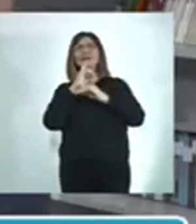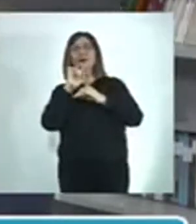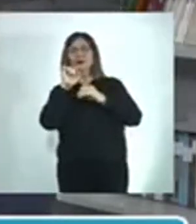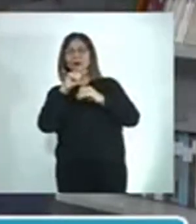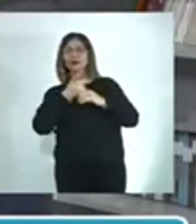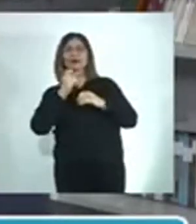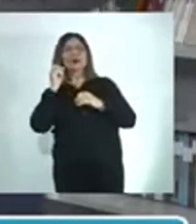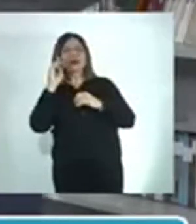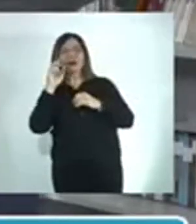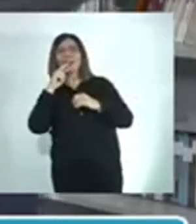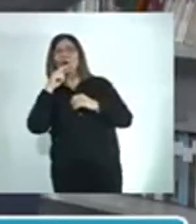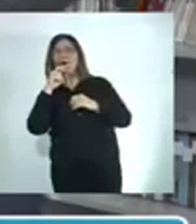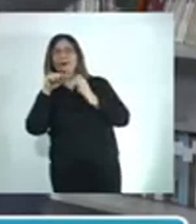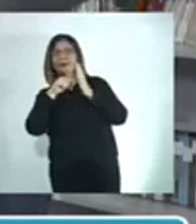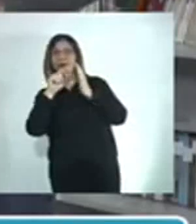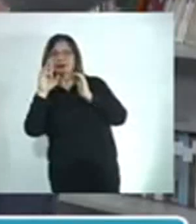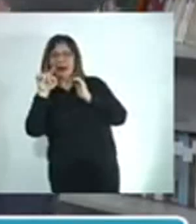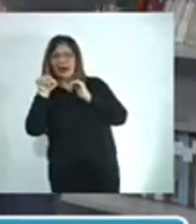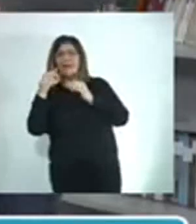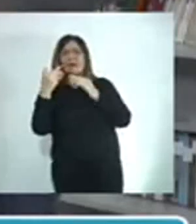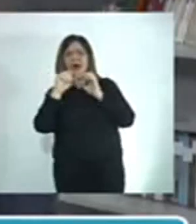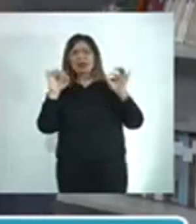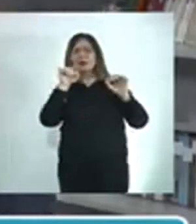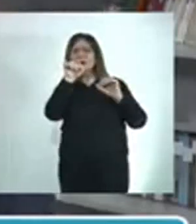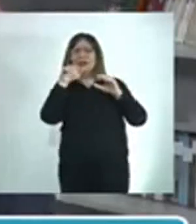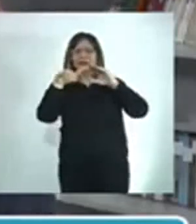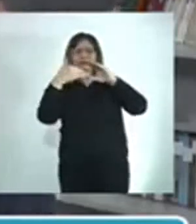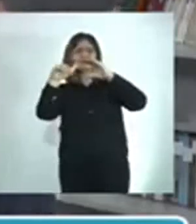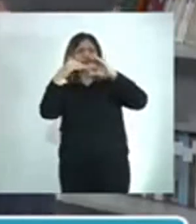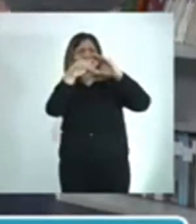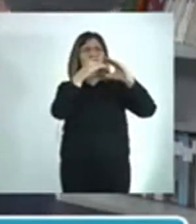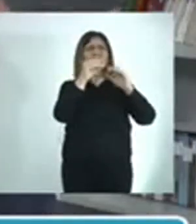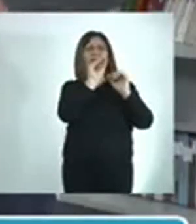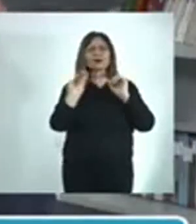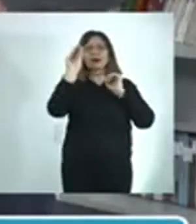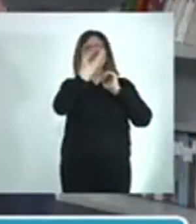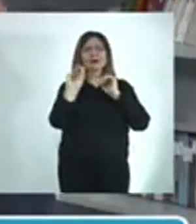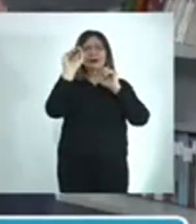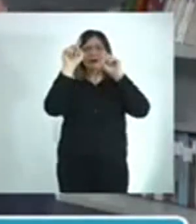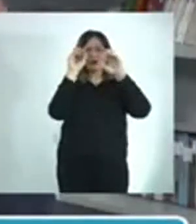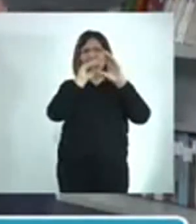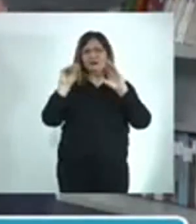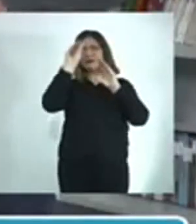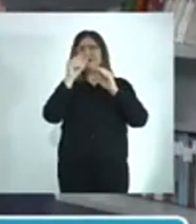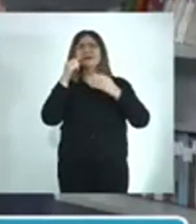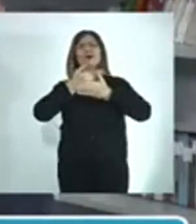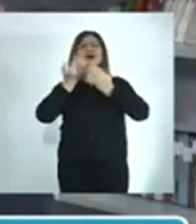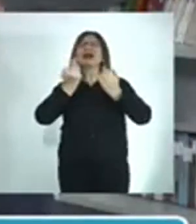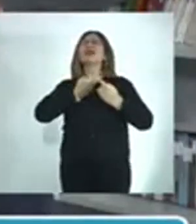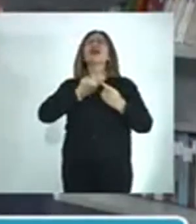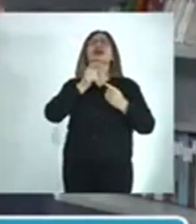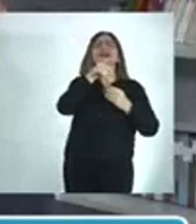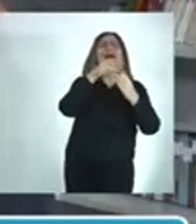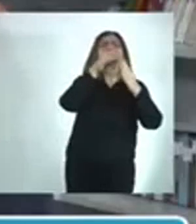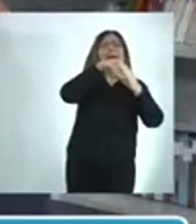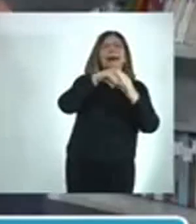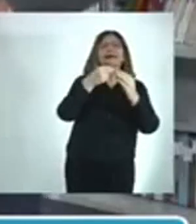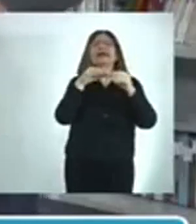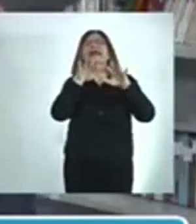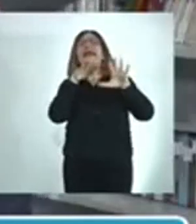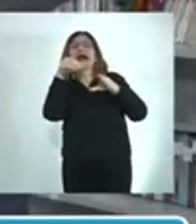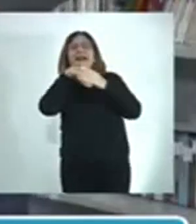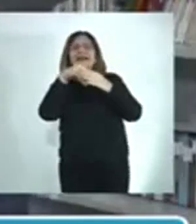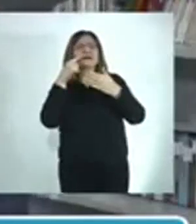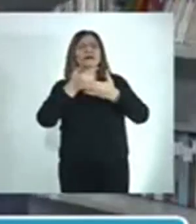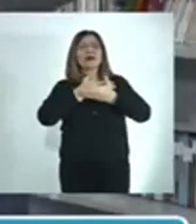congreso.educaciontuc.gov.ar y nuestro canal de YouTube. Que sigan participando, sigan subiendo fotos, compartiendo con nosotros ese momento en casa, cómo están